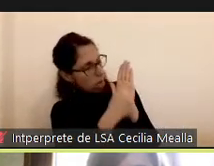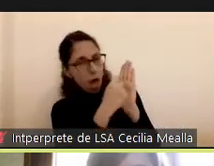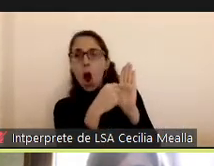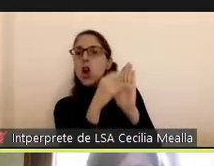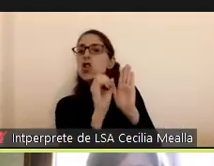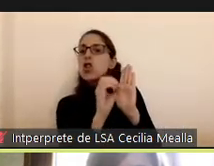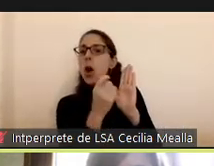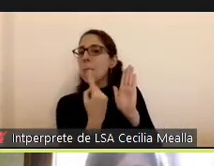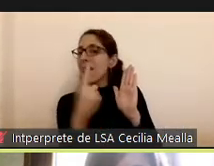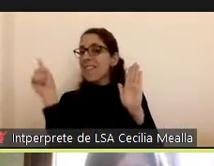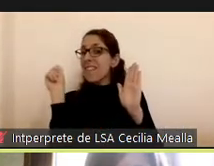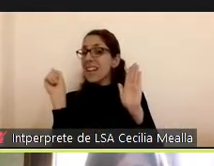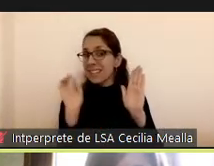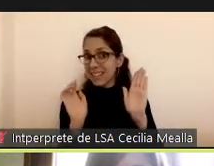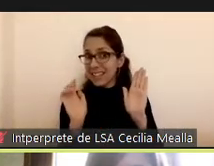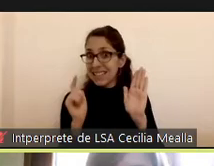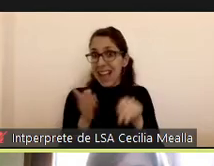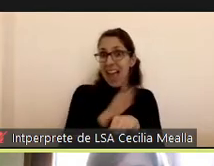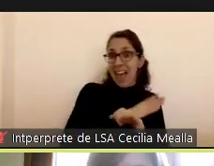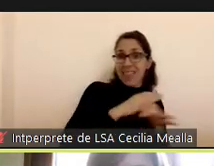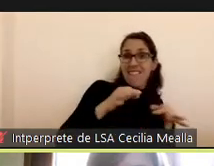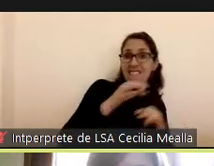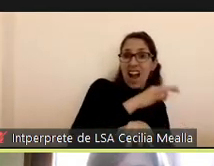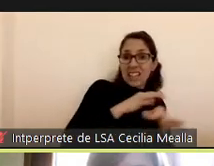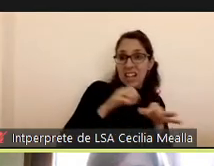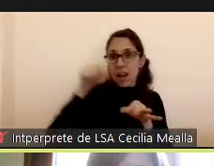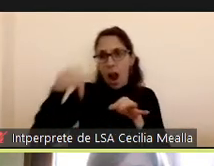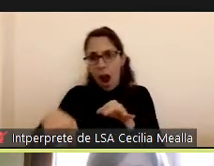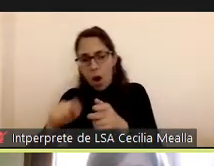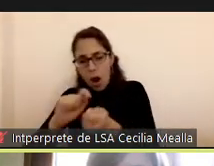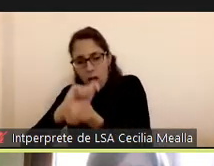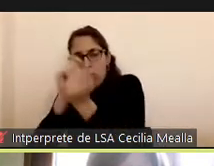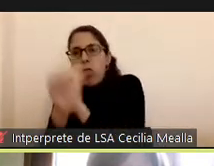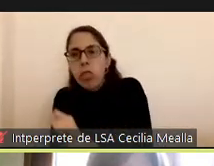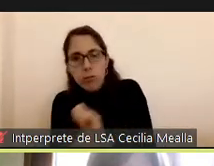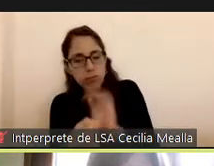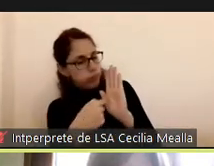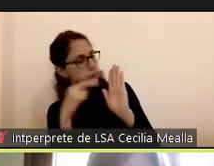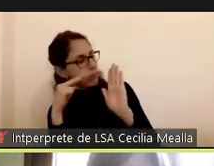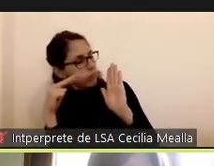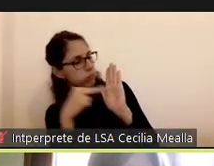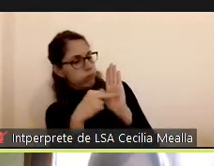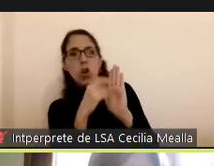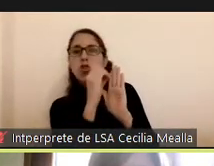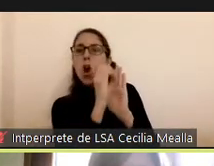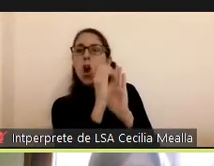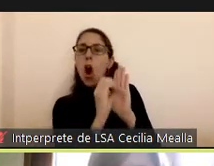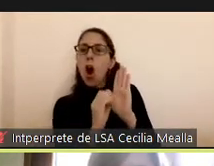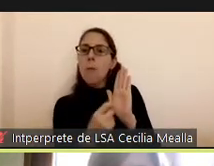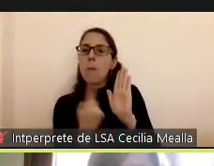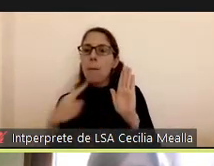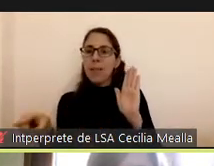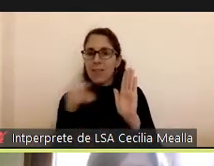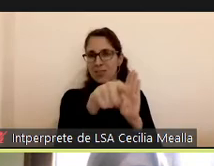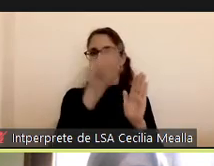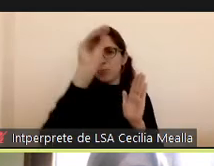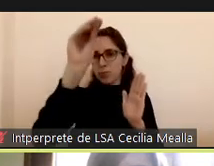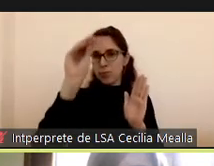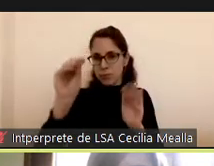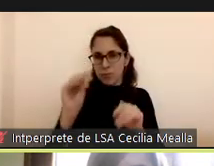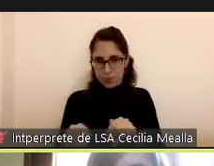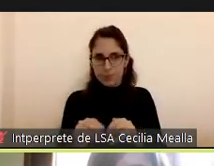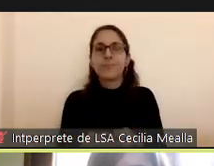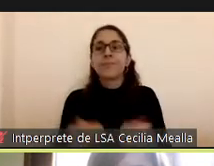hacia adentro, o de adentro hacia afuera, cuáles serían esas estructuras. Y después explicar,